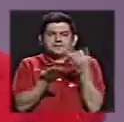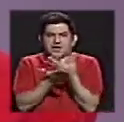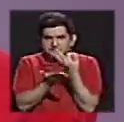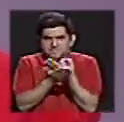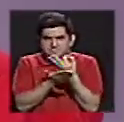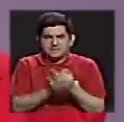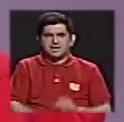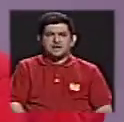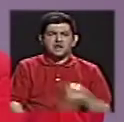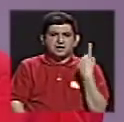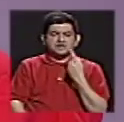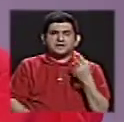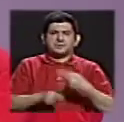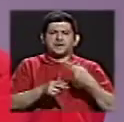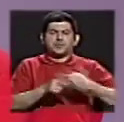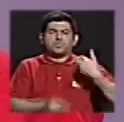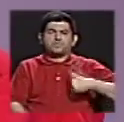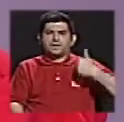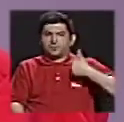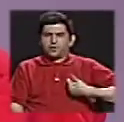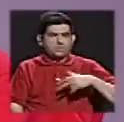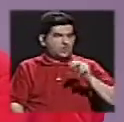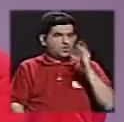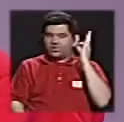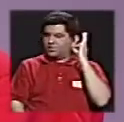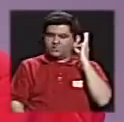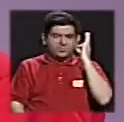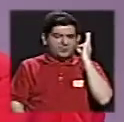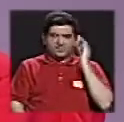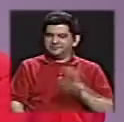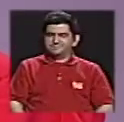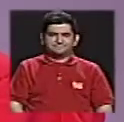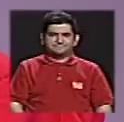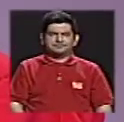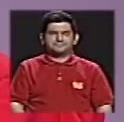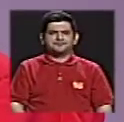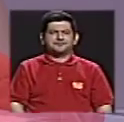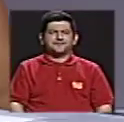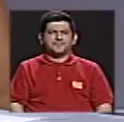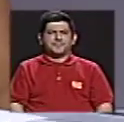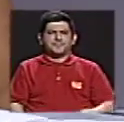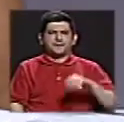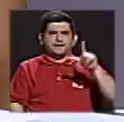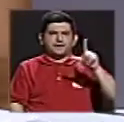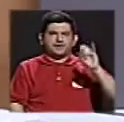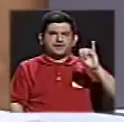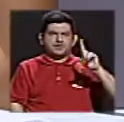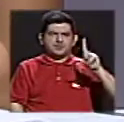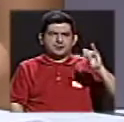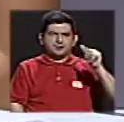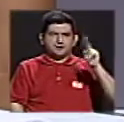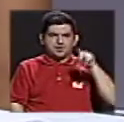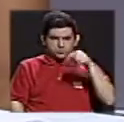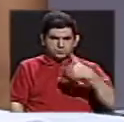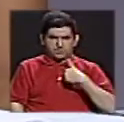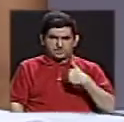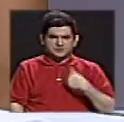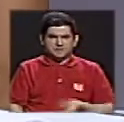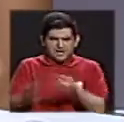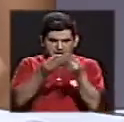por lo general siempre sale a nombre del varón, no a nombre de la mujer. Lilian, ustedes tienen una parcela que